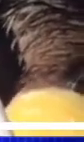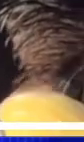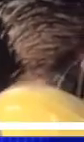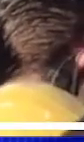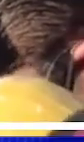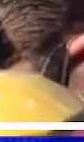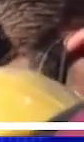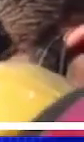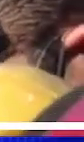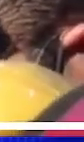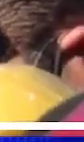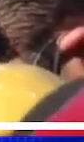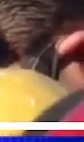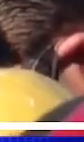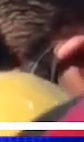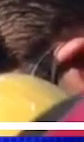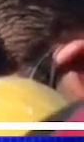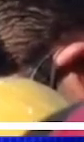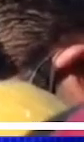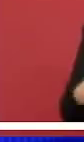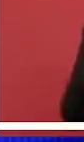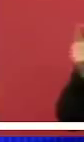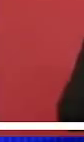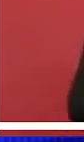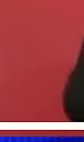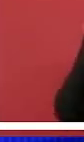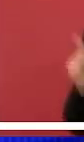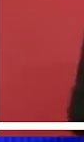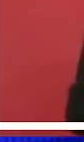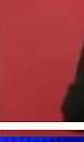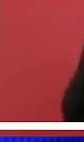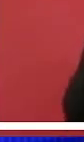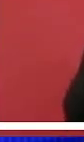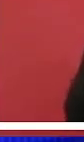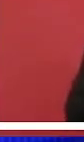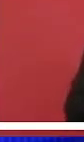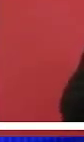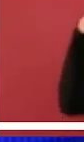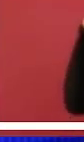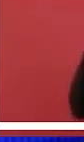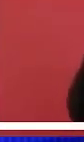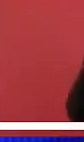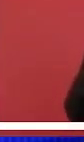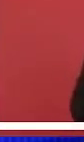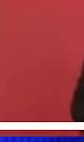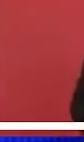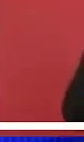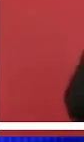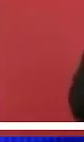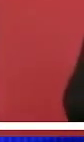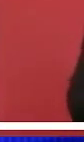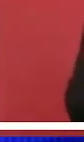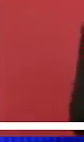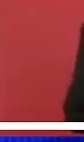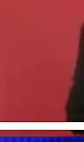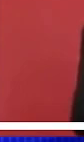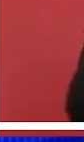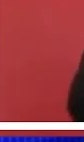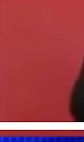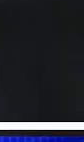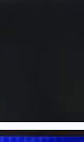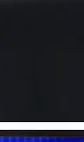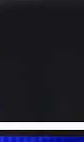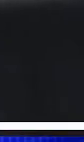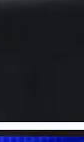porque no tiene nada que hacer finalmente tampoco está dando resultados el fiscal de morelos pero amigos yo con eso terminó les